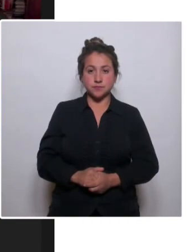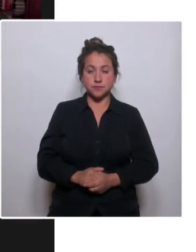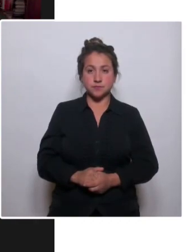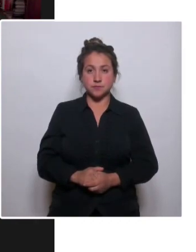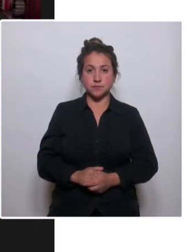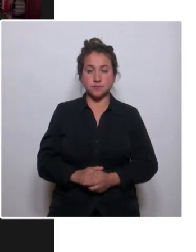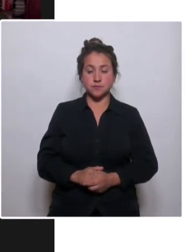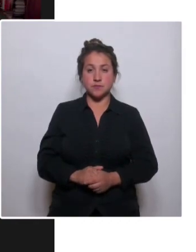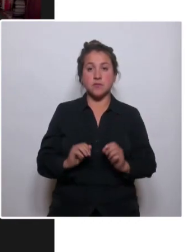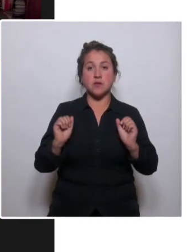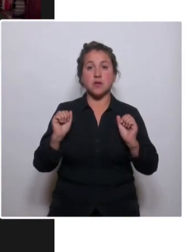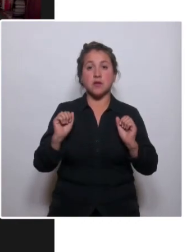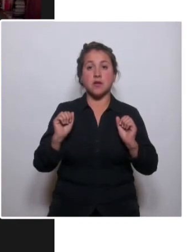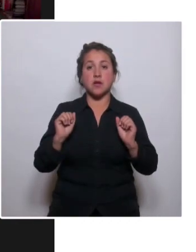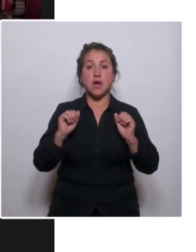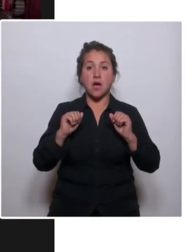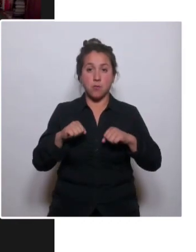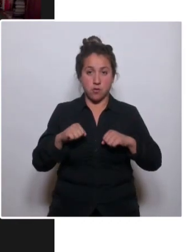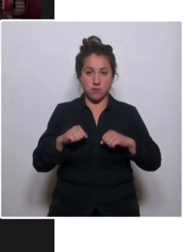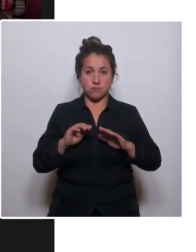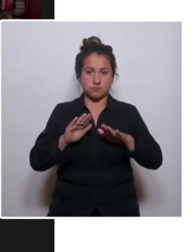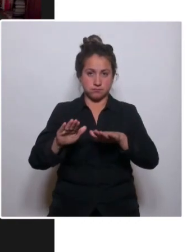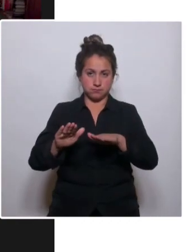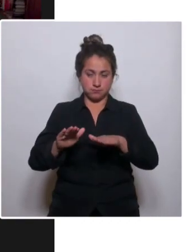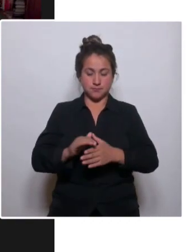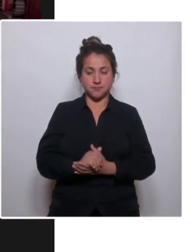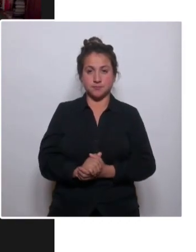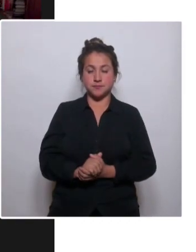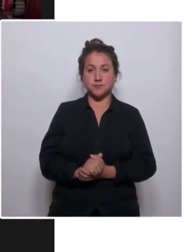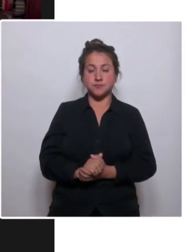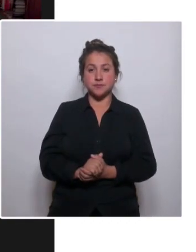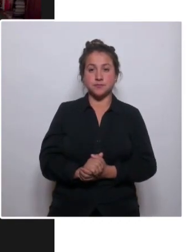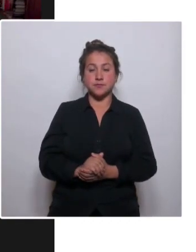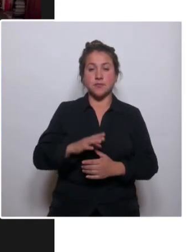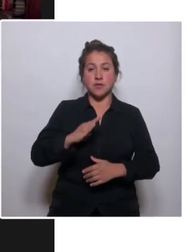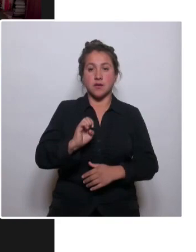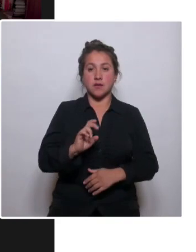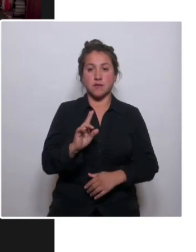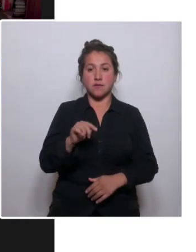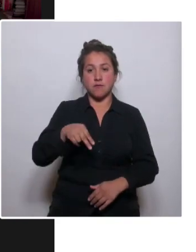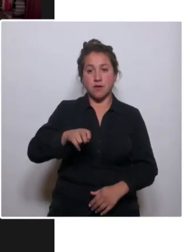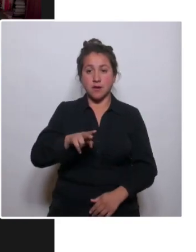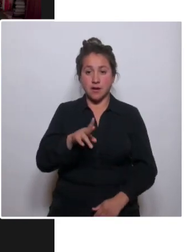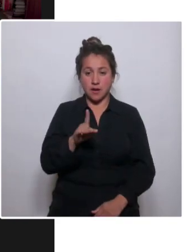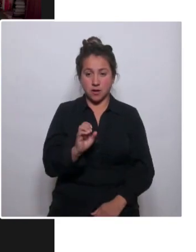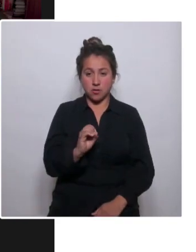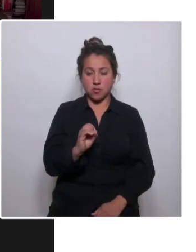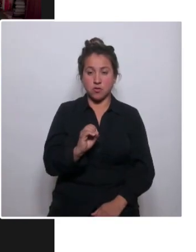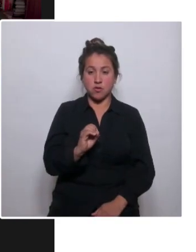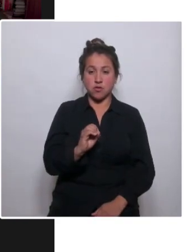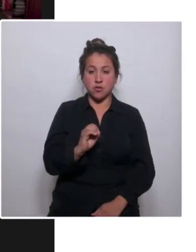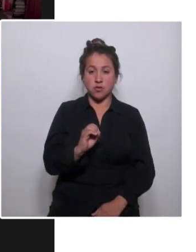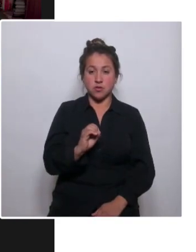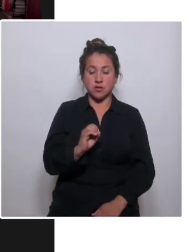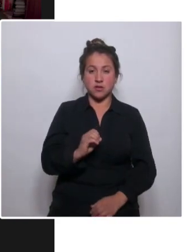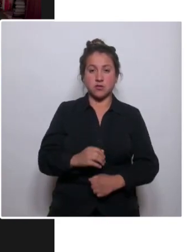Apruebo, señor secretario. Convencional Bernardo de la Maza. Apruebo, señor secretario.